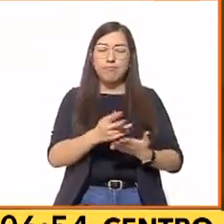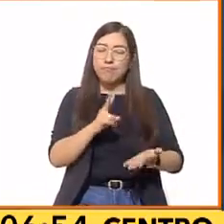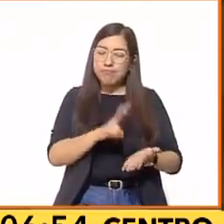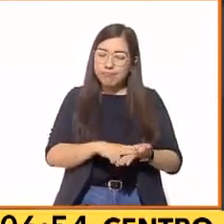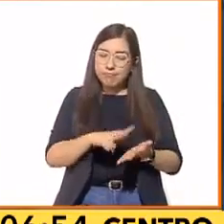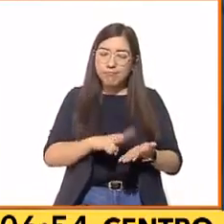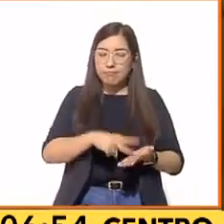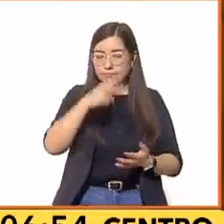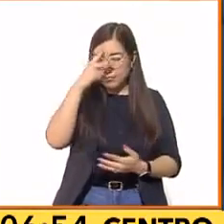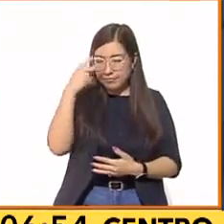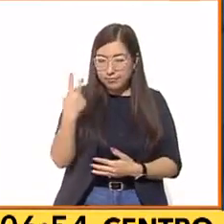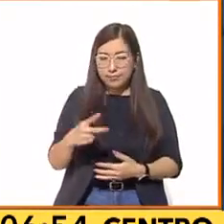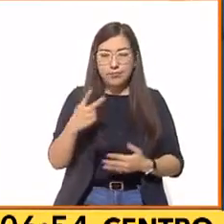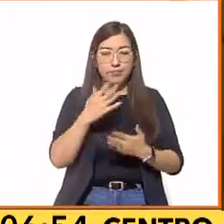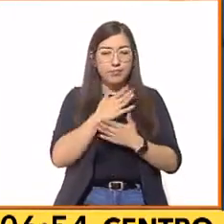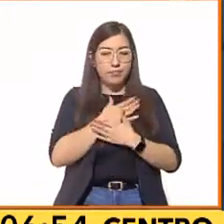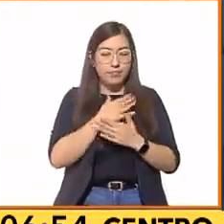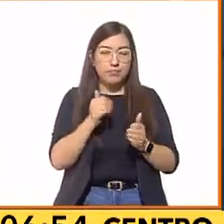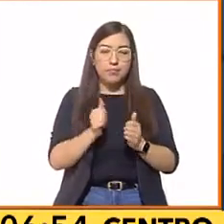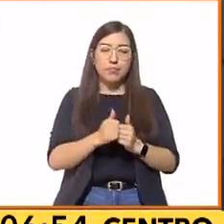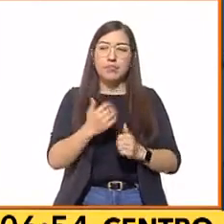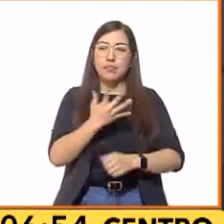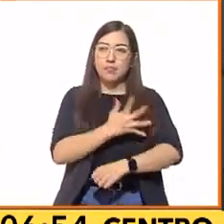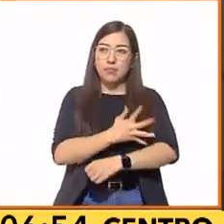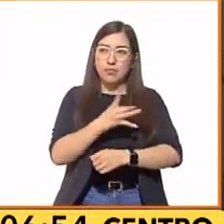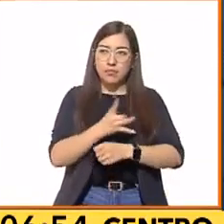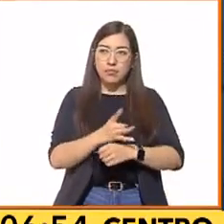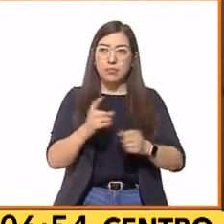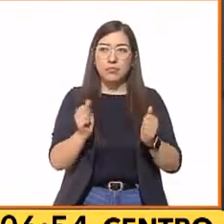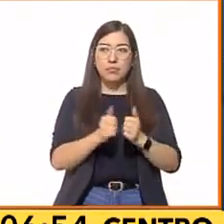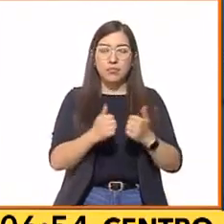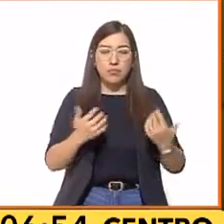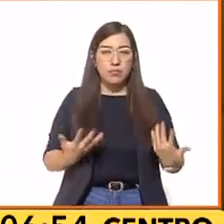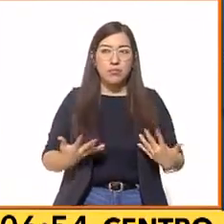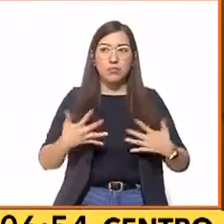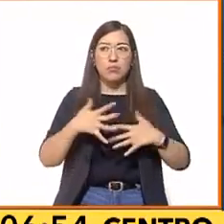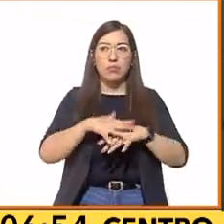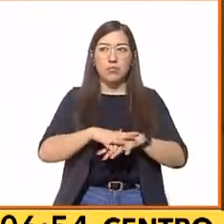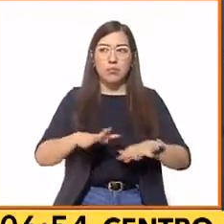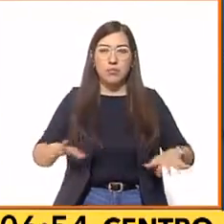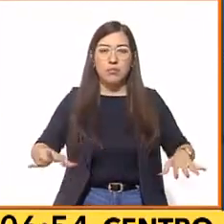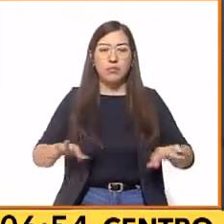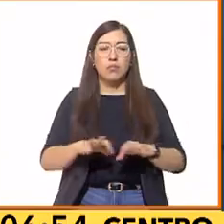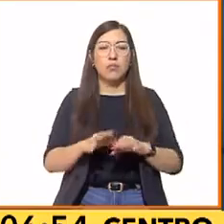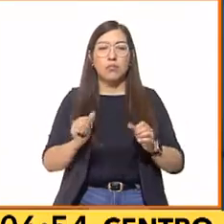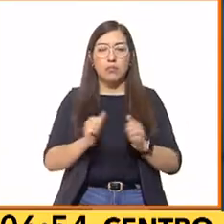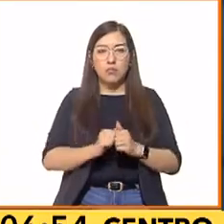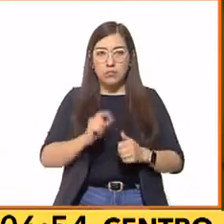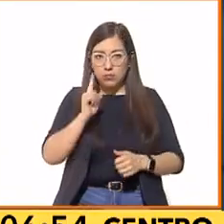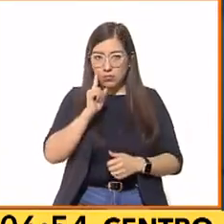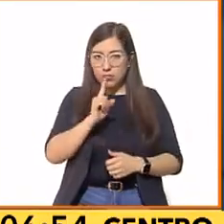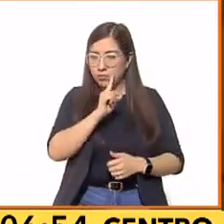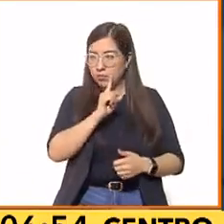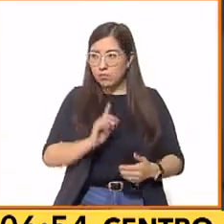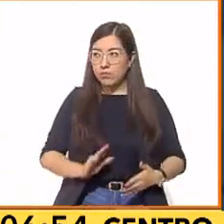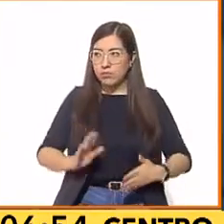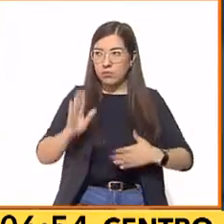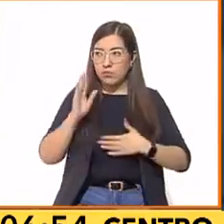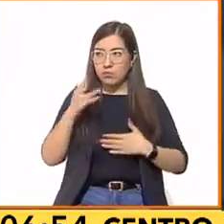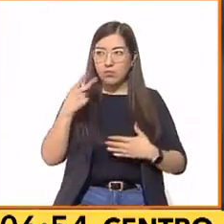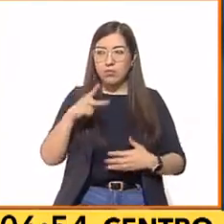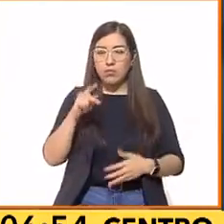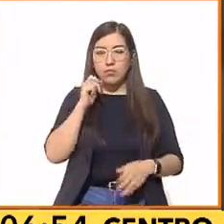la patria, de honestidad, de integridad, de compromiso, pero además él se va